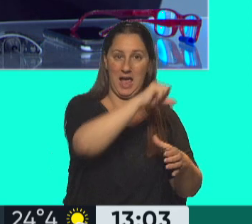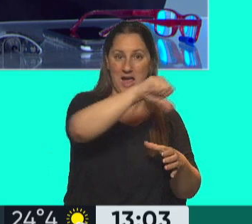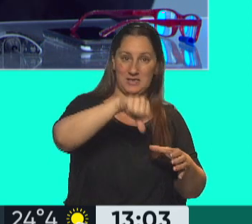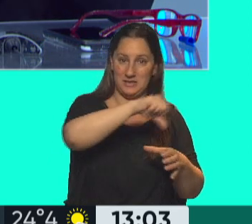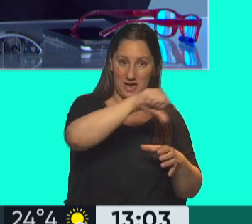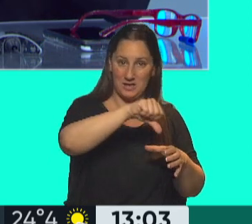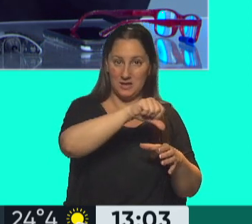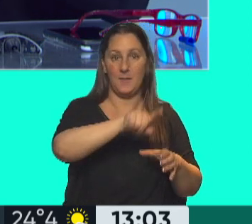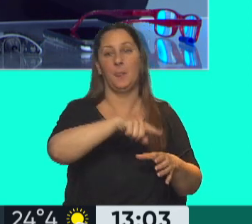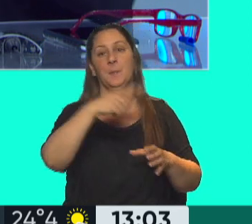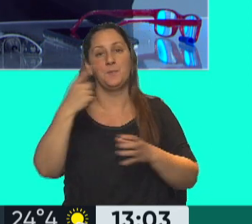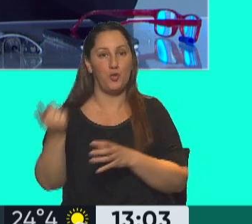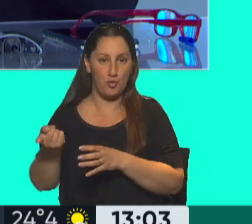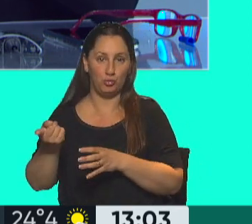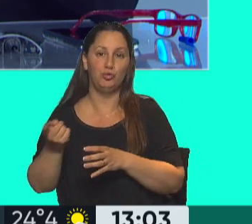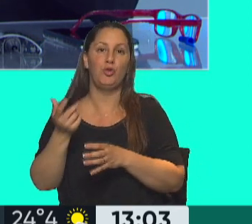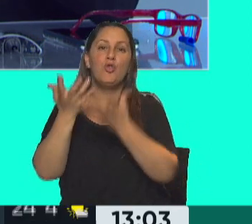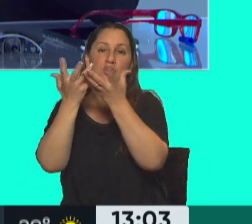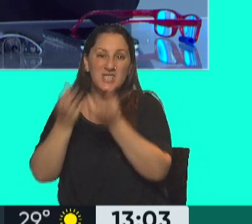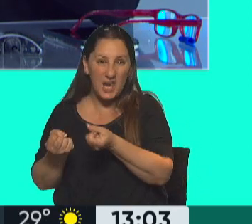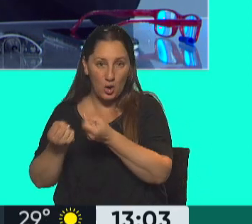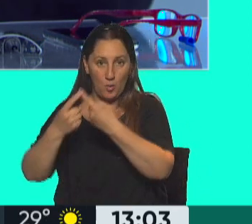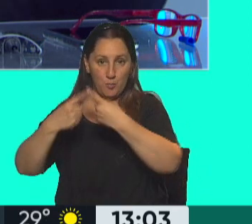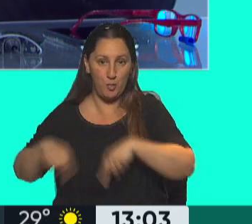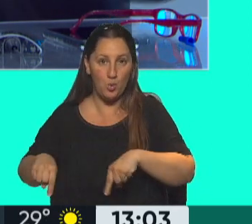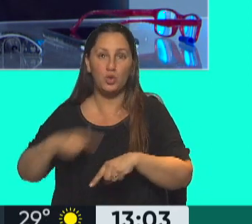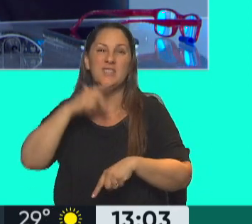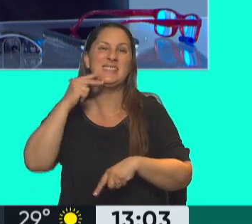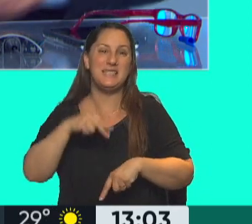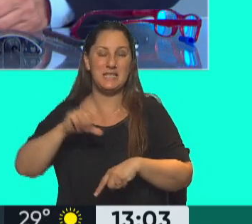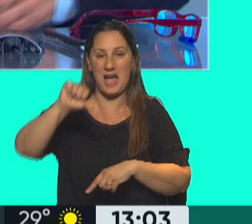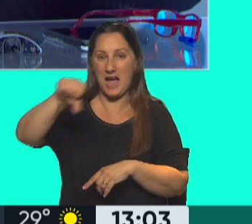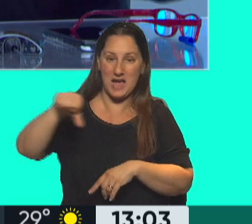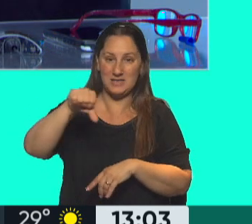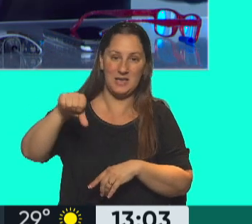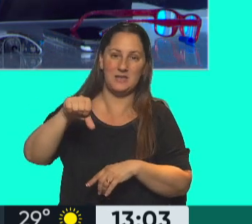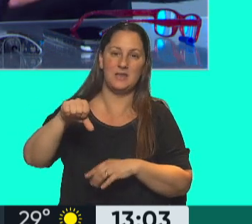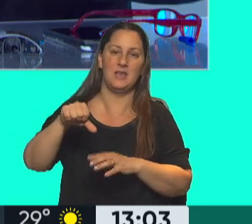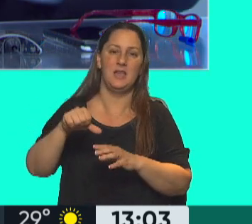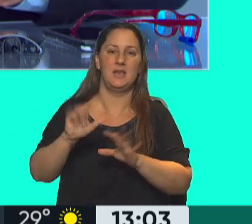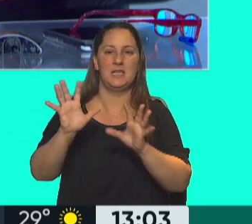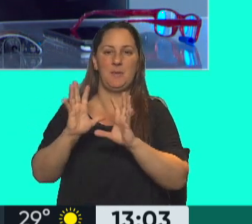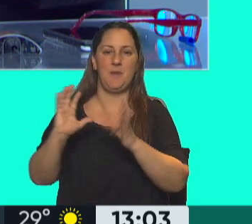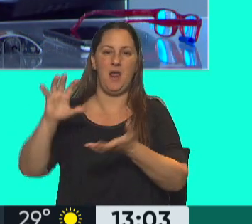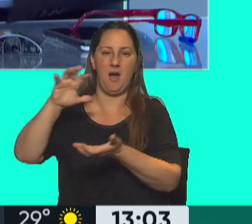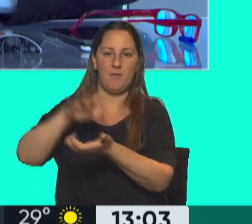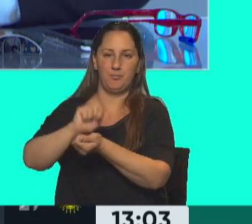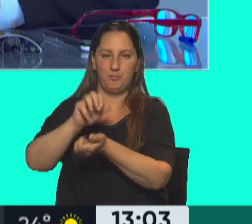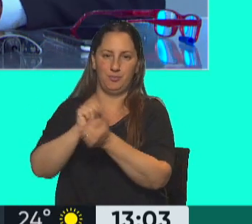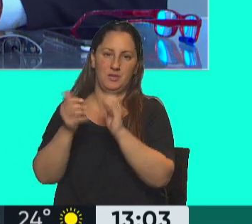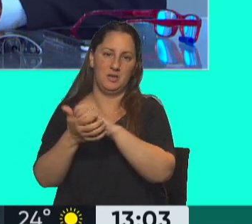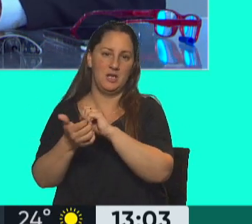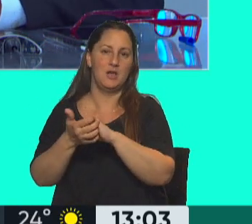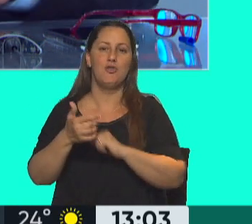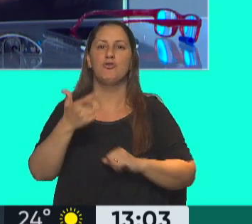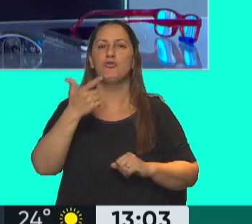del resto, lo que quedaría el producto seco, que queda sin el aceite, se arma una especie de torta que es Los sojeros no